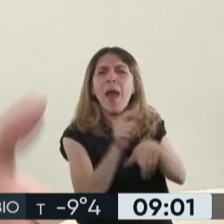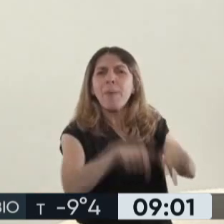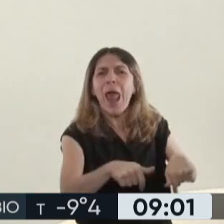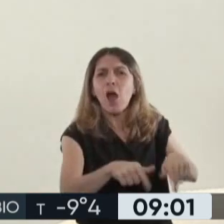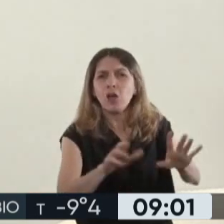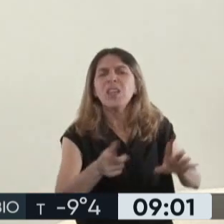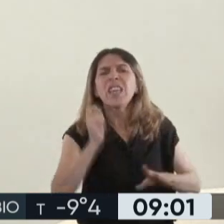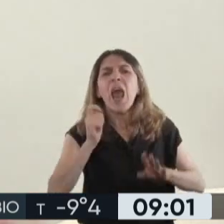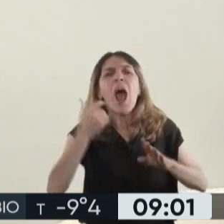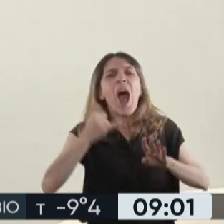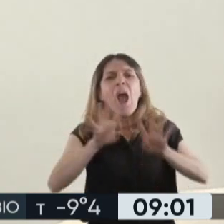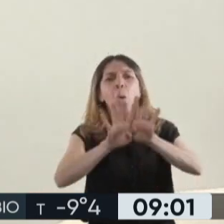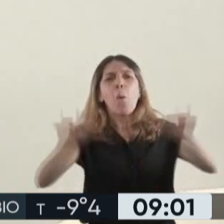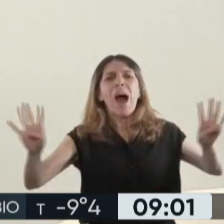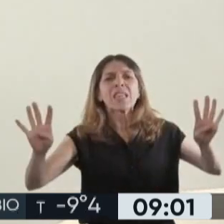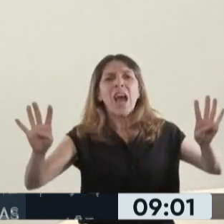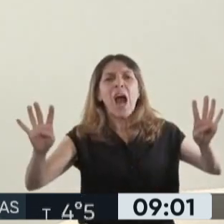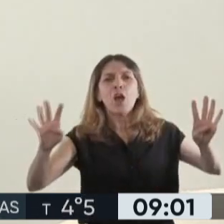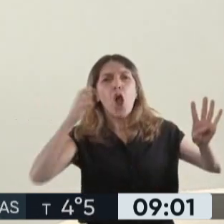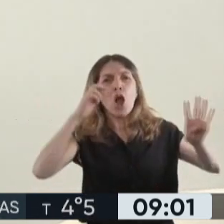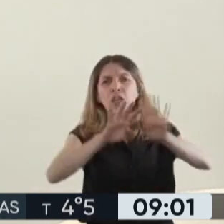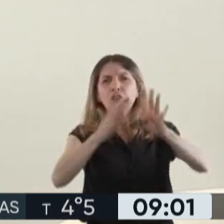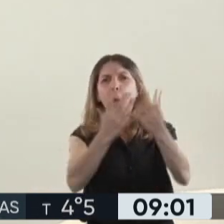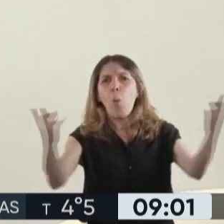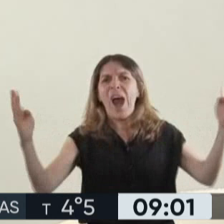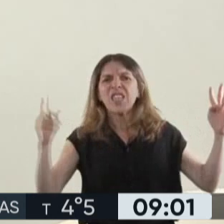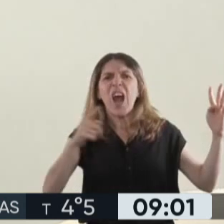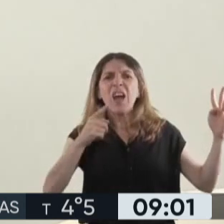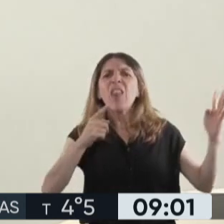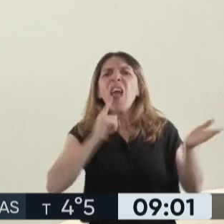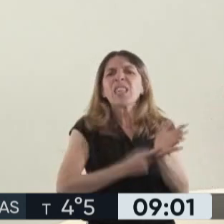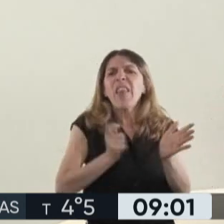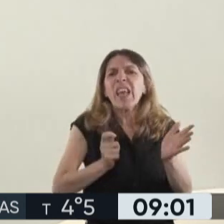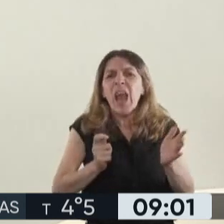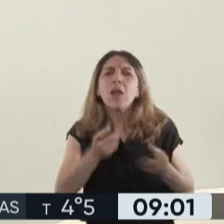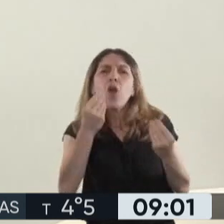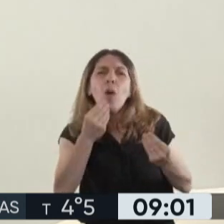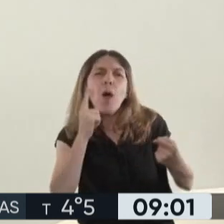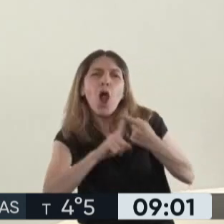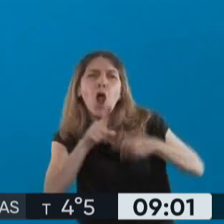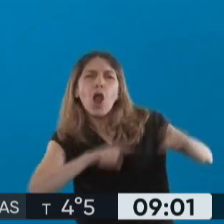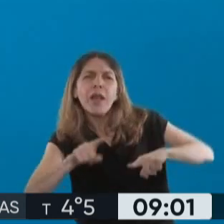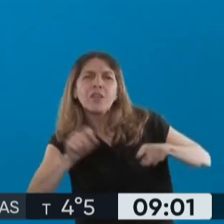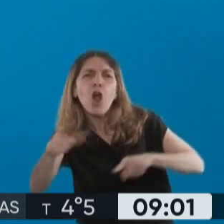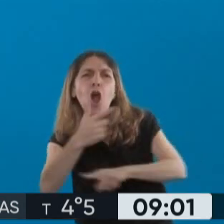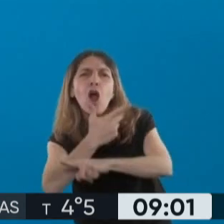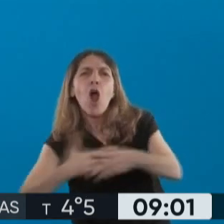quién ordenó el vallado en el Congreso y si nos puede contar un poquito cómo fue esa coordinación con la ciudad.